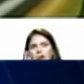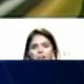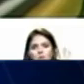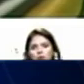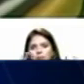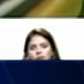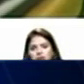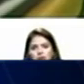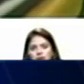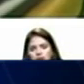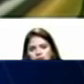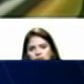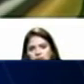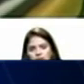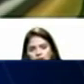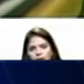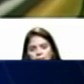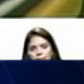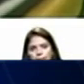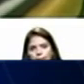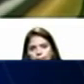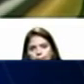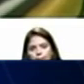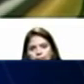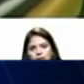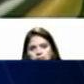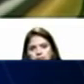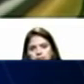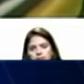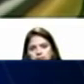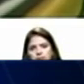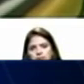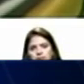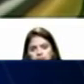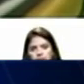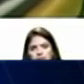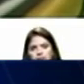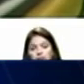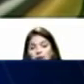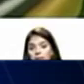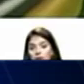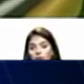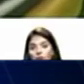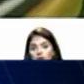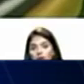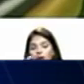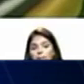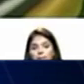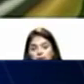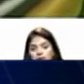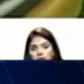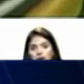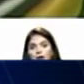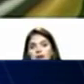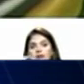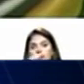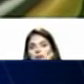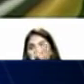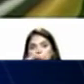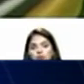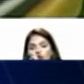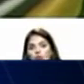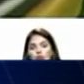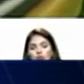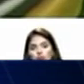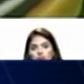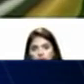internacional. Bueno, en ese mismo artículo se establece que la Asamblea Nacional